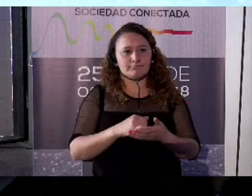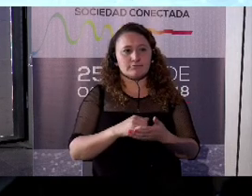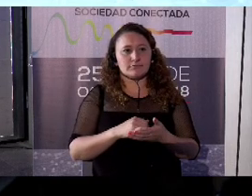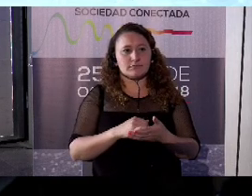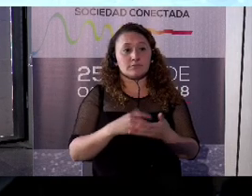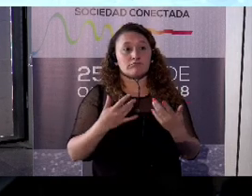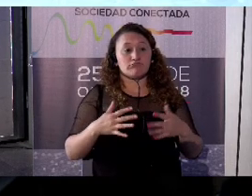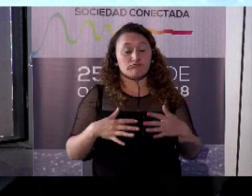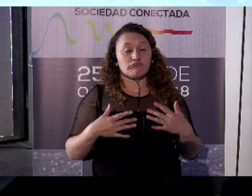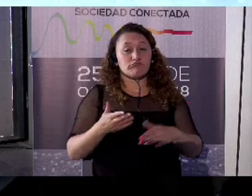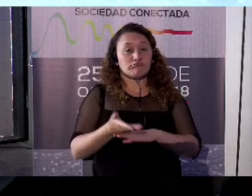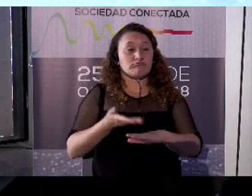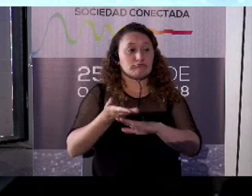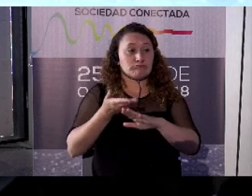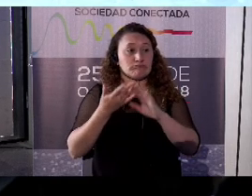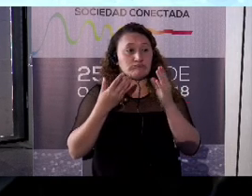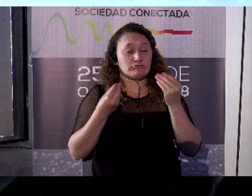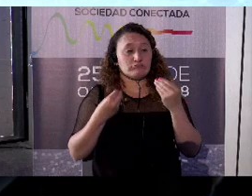el